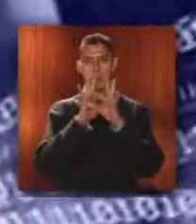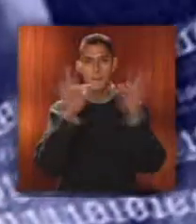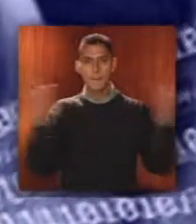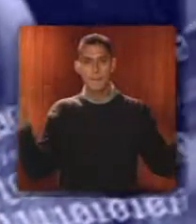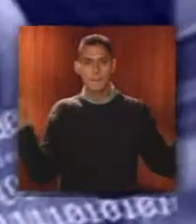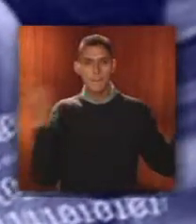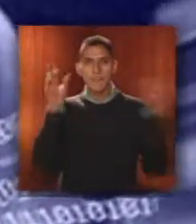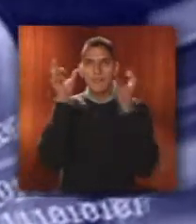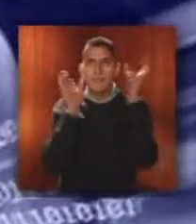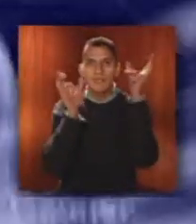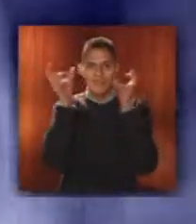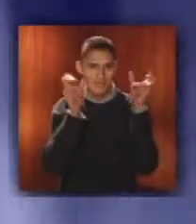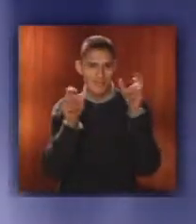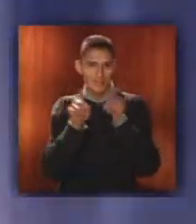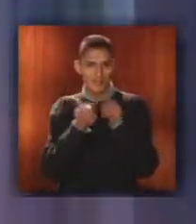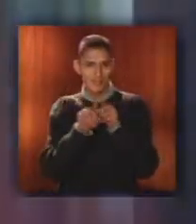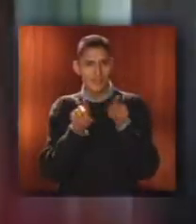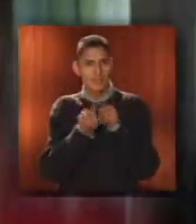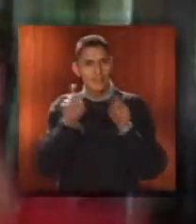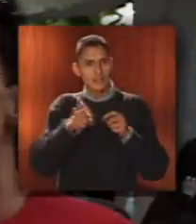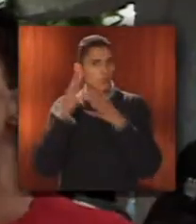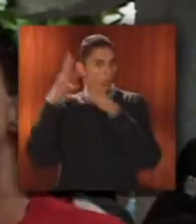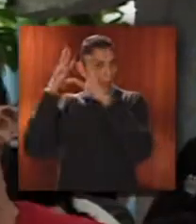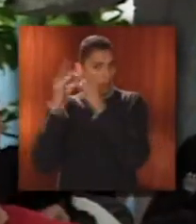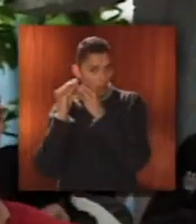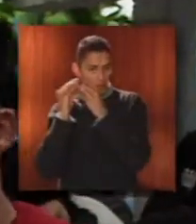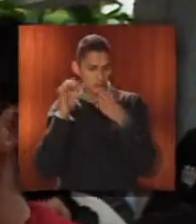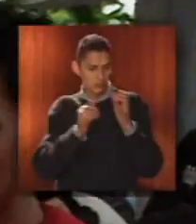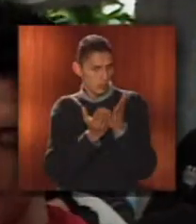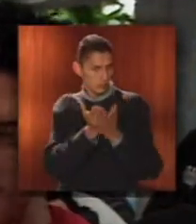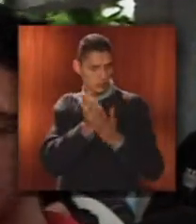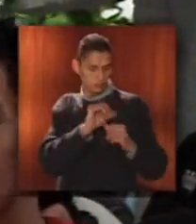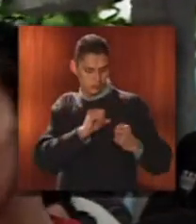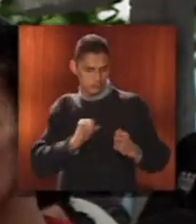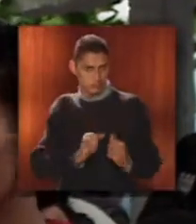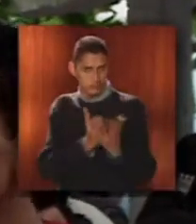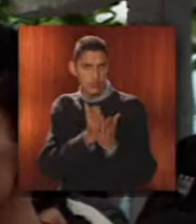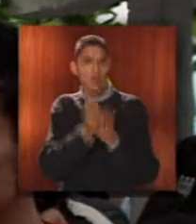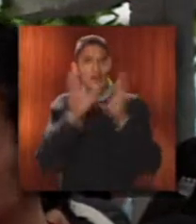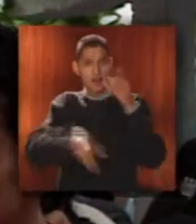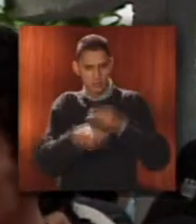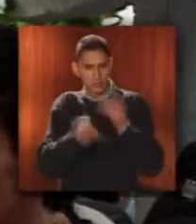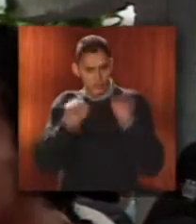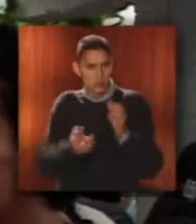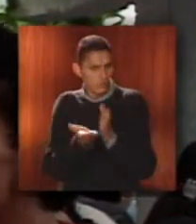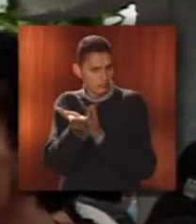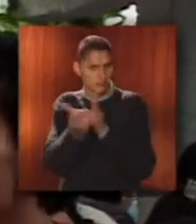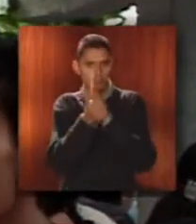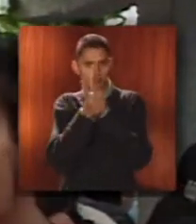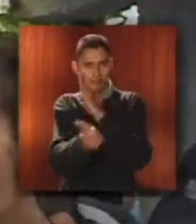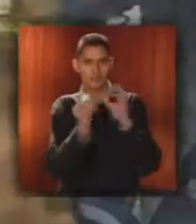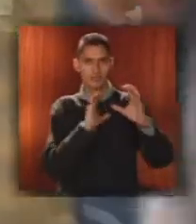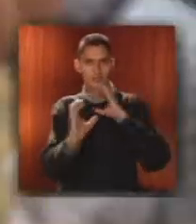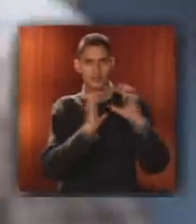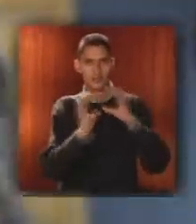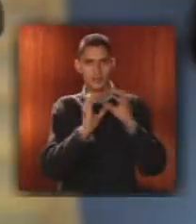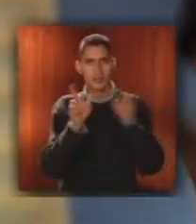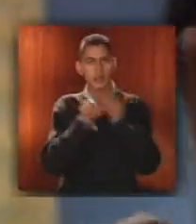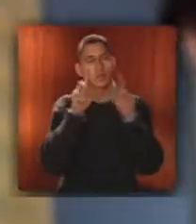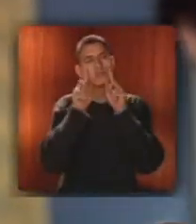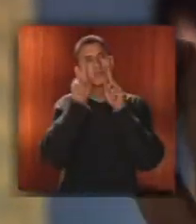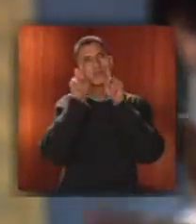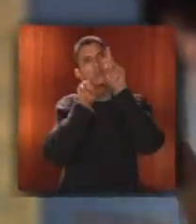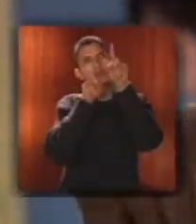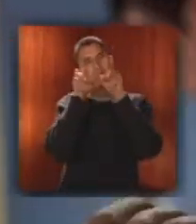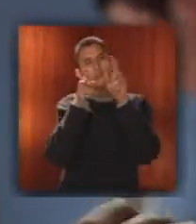Escuchar en medio del silencio. Perder el oído, pero no el corazón, ni la capacidad de comunicarse. Dejar